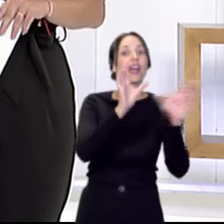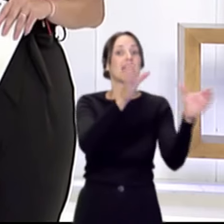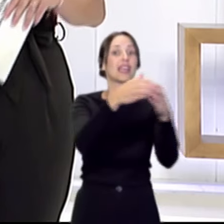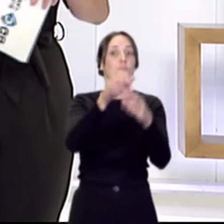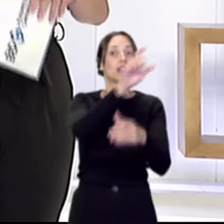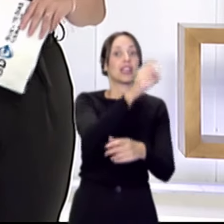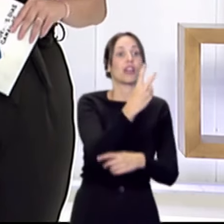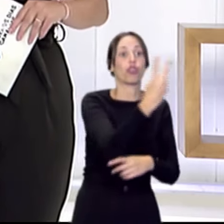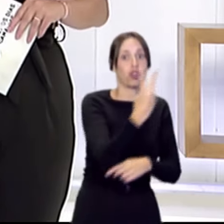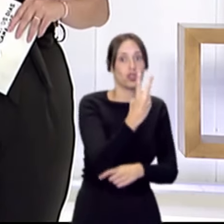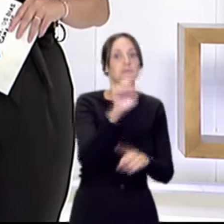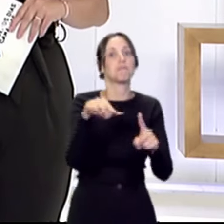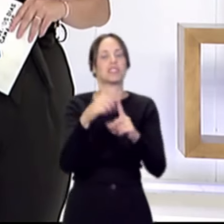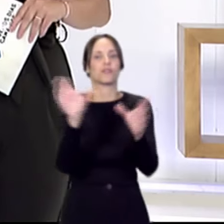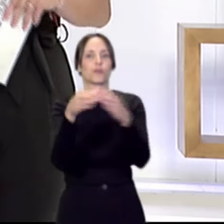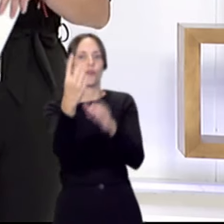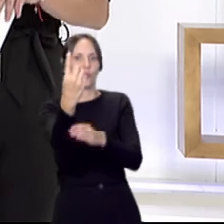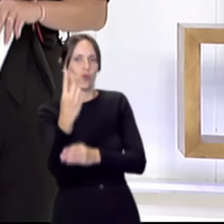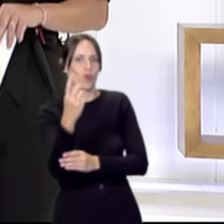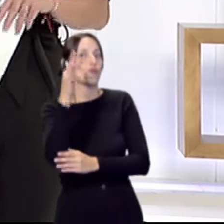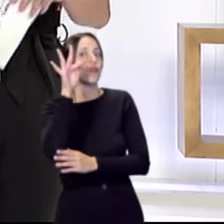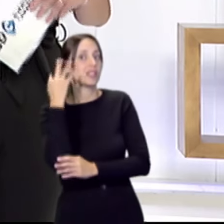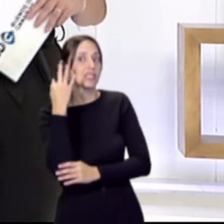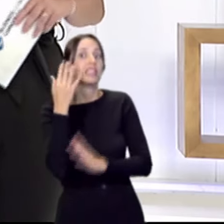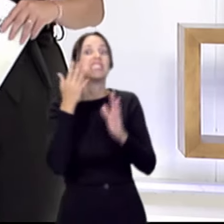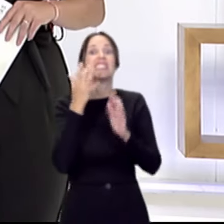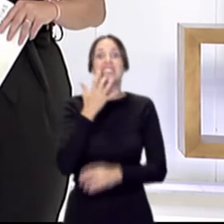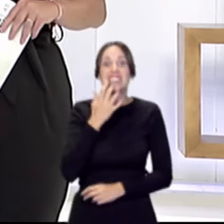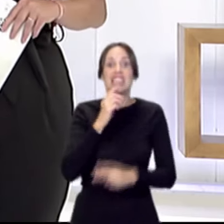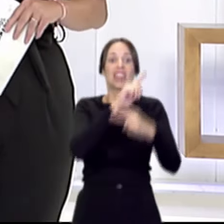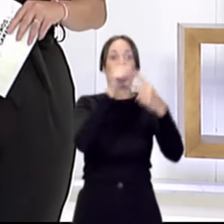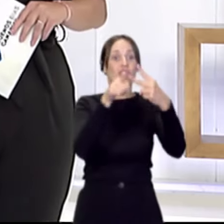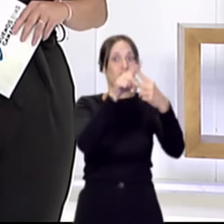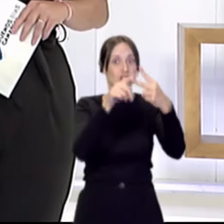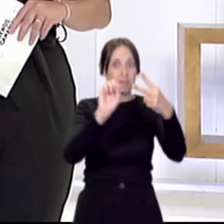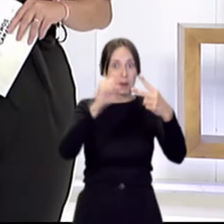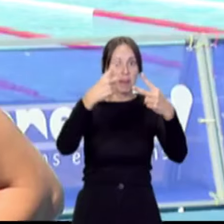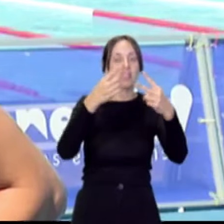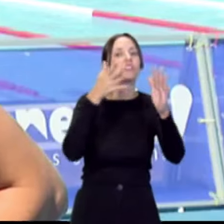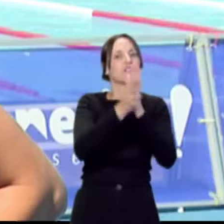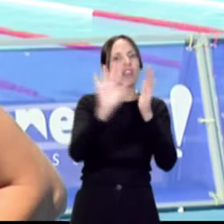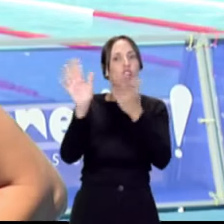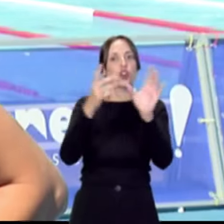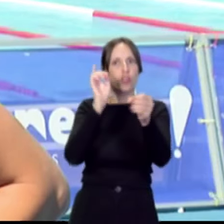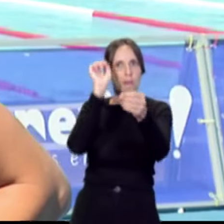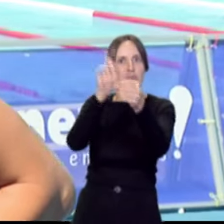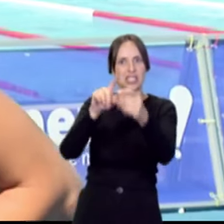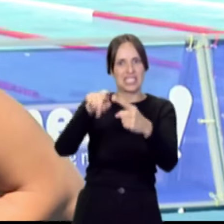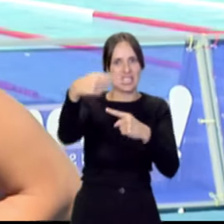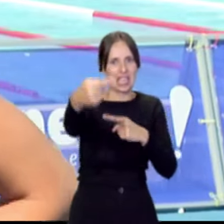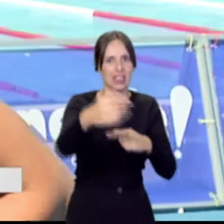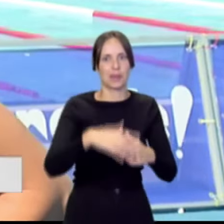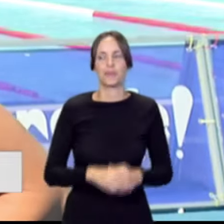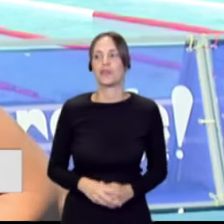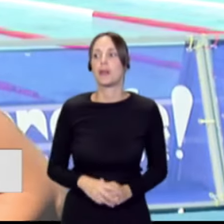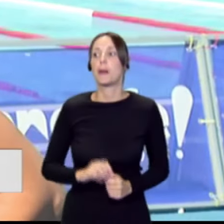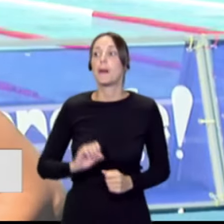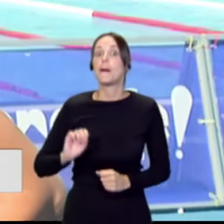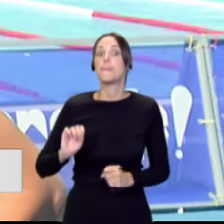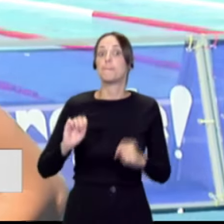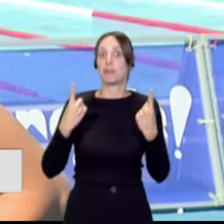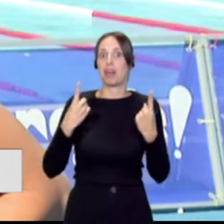1 francés. Acabar entre los 2 primeros de grupo garantiza el pase de ronda. La primera vez que fuimos fue